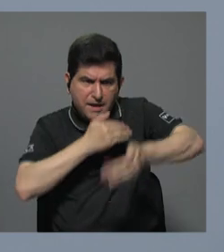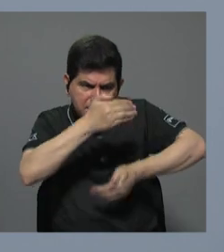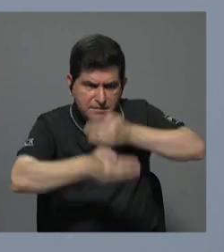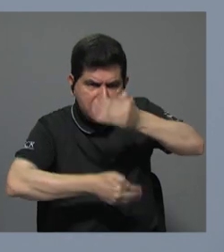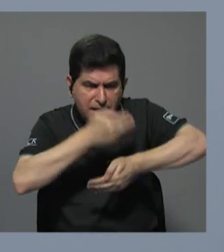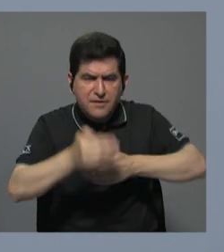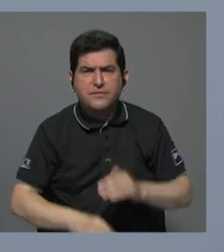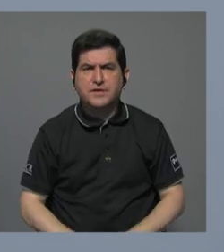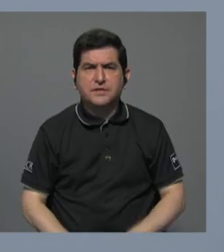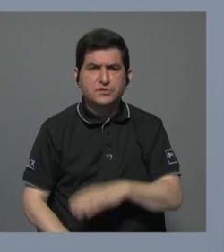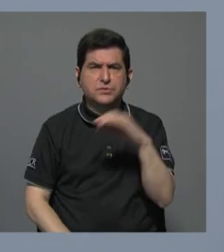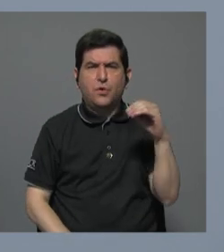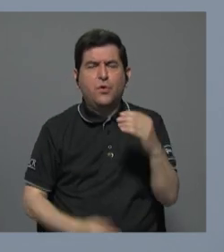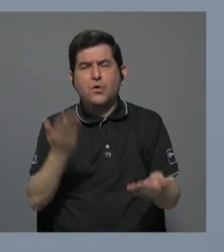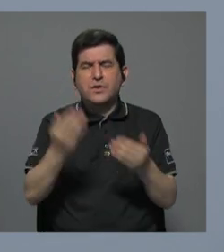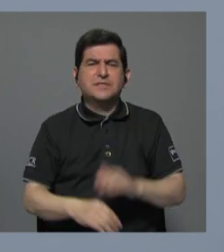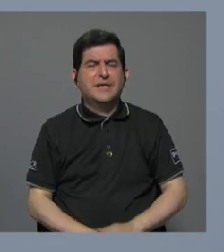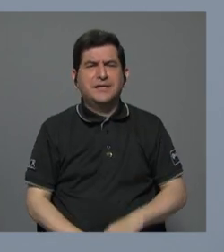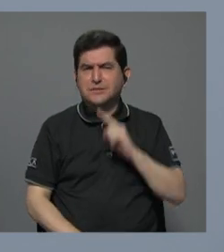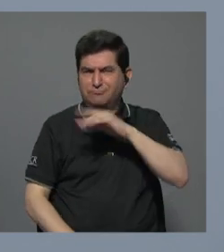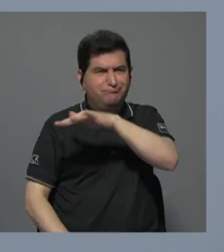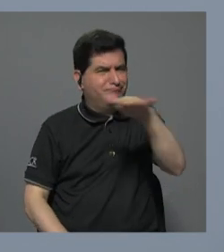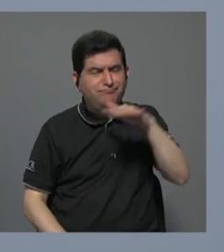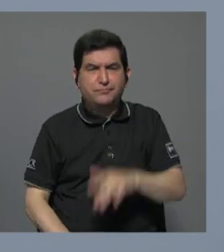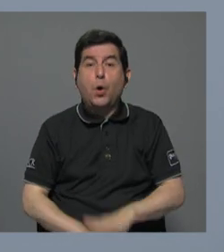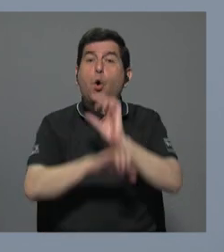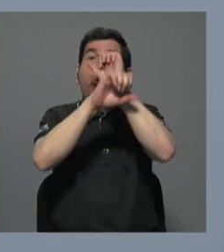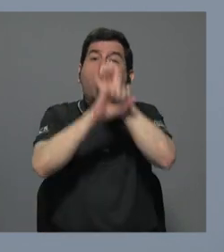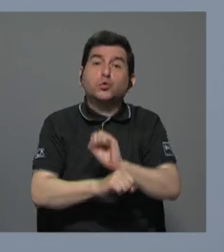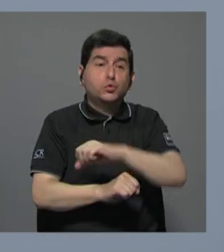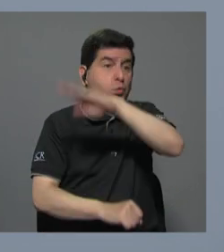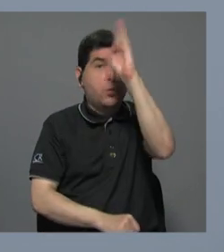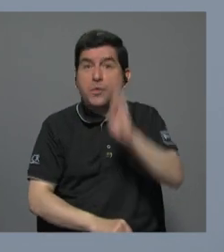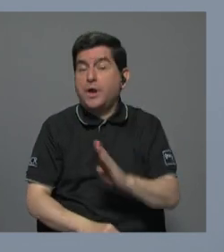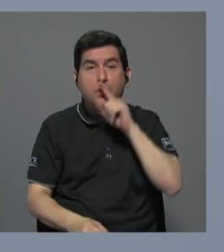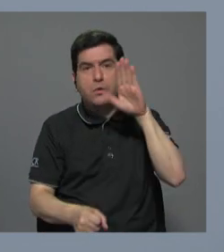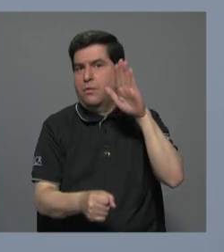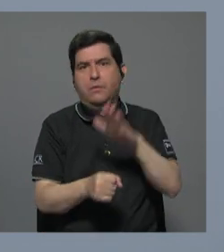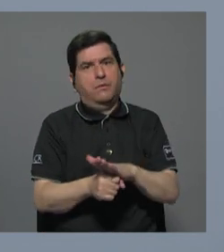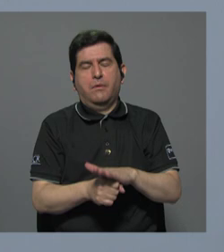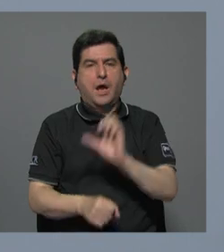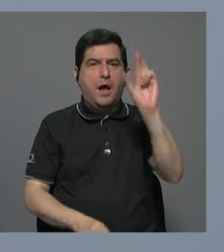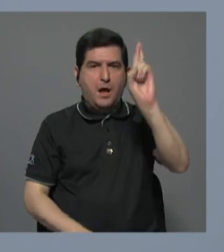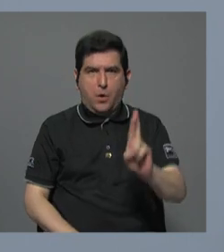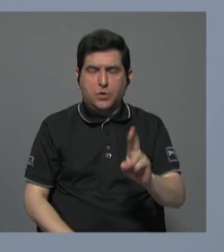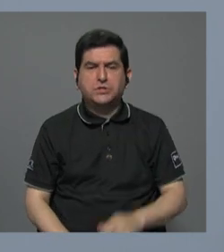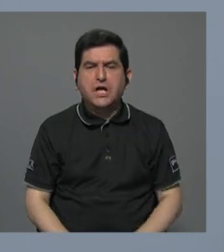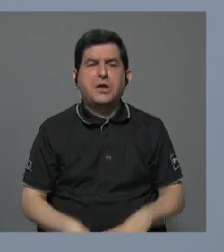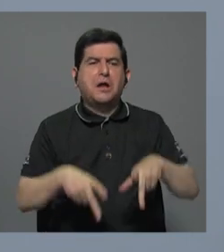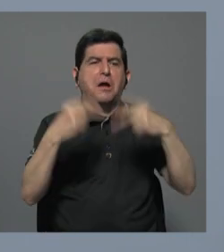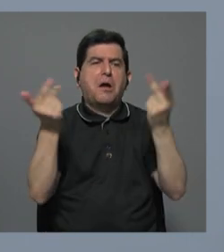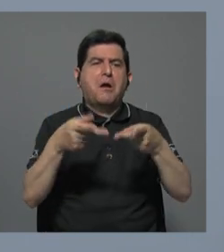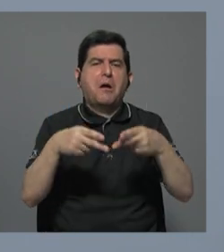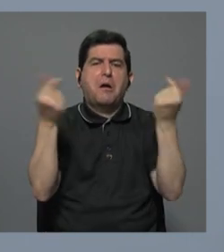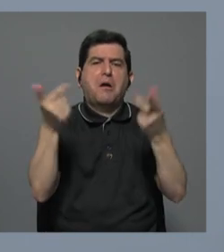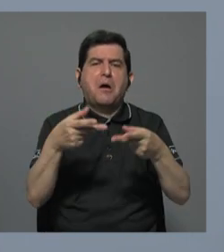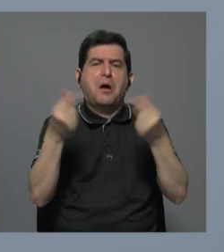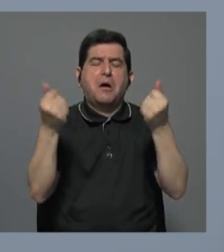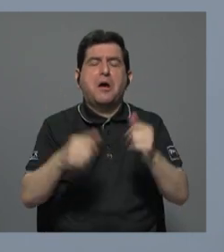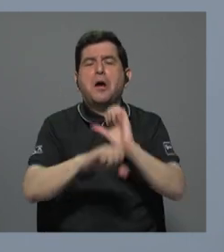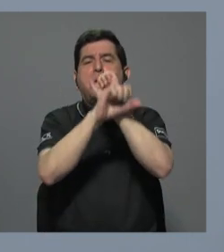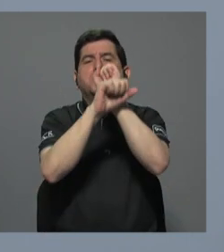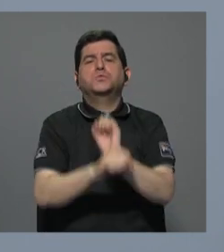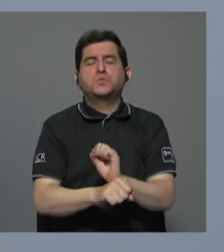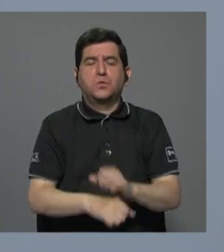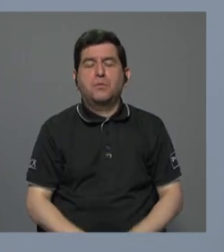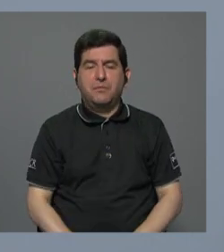de gestión un poco alejados de la realidad y una costumbre que nunca debe haber llegado costarica sencillamente ese gasto se acostumbró desde el